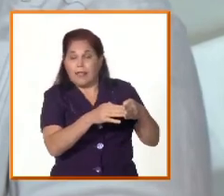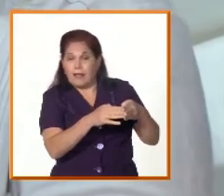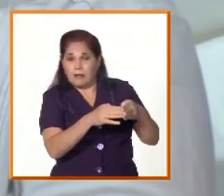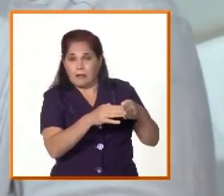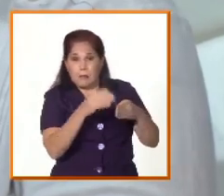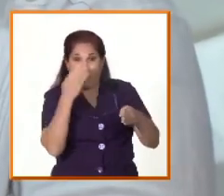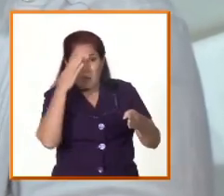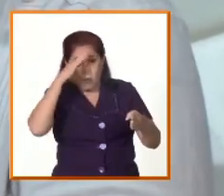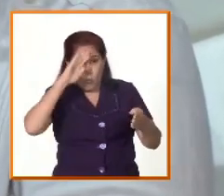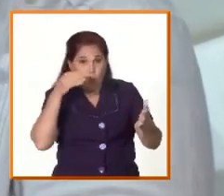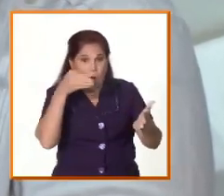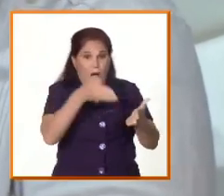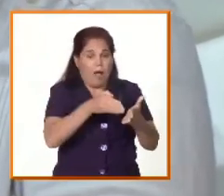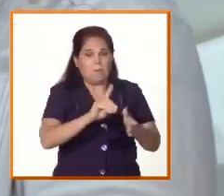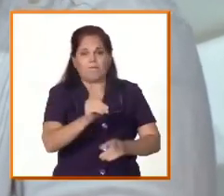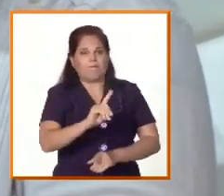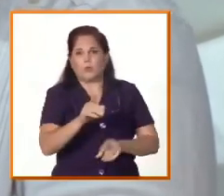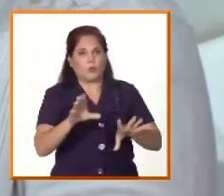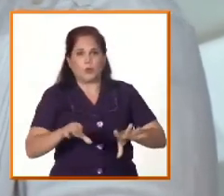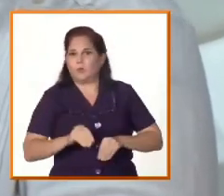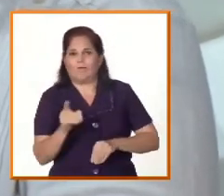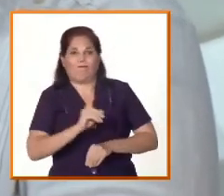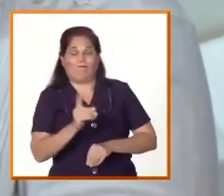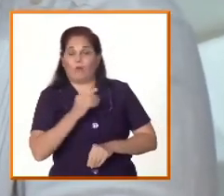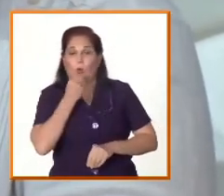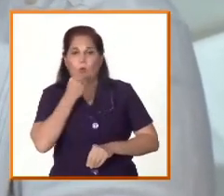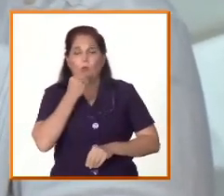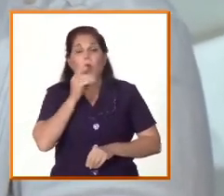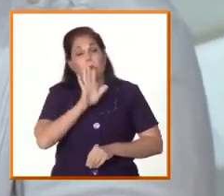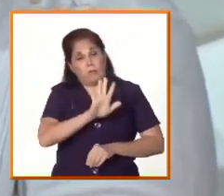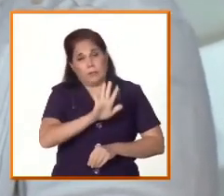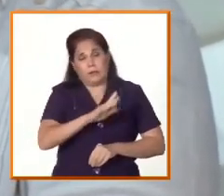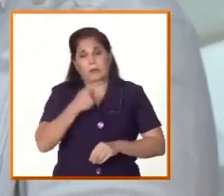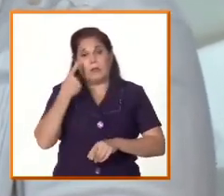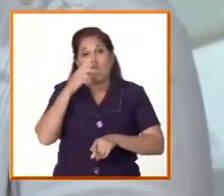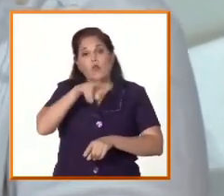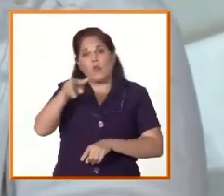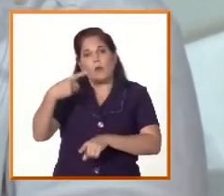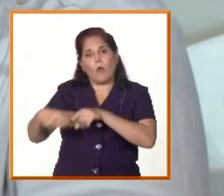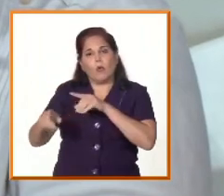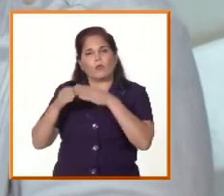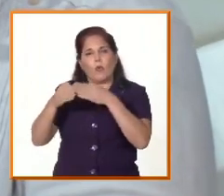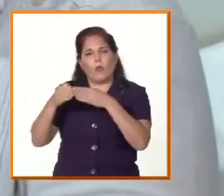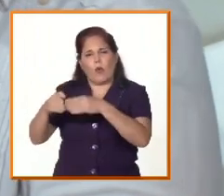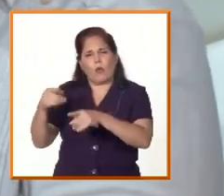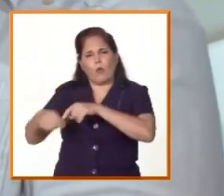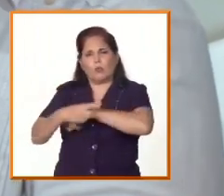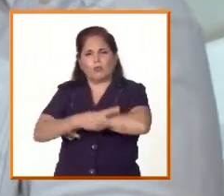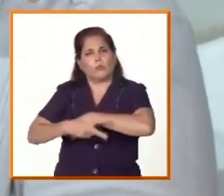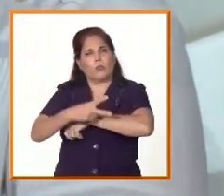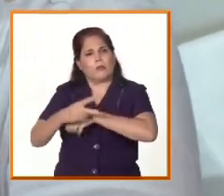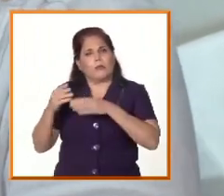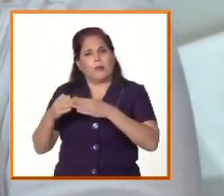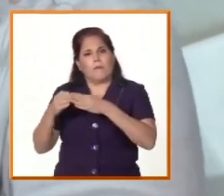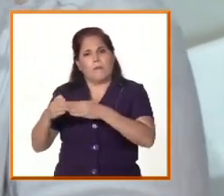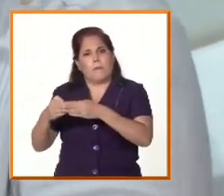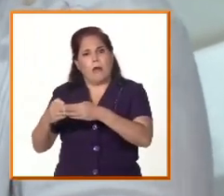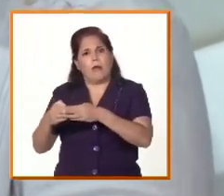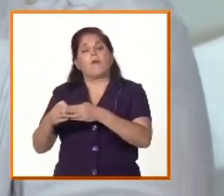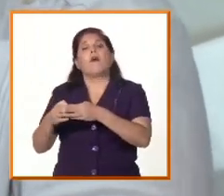venir al país y entonces tenemos que buscar barcos de otros orígenes y propiamente del país y